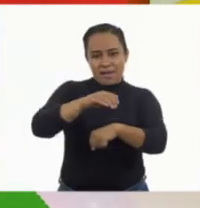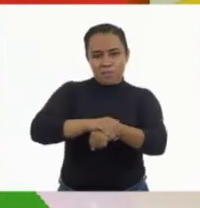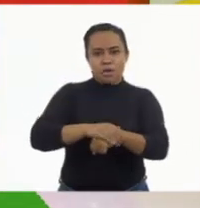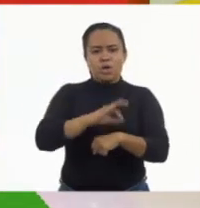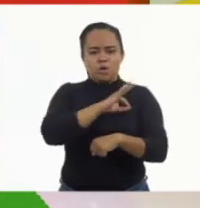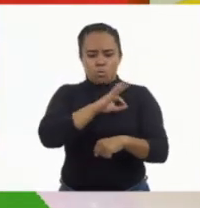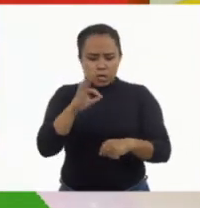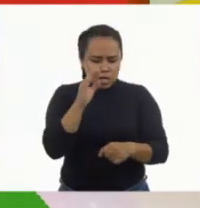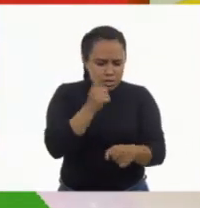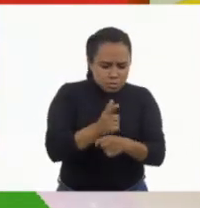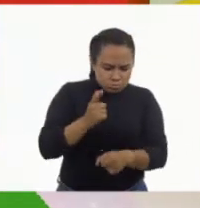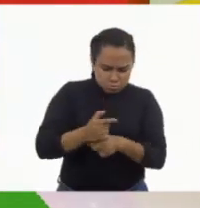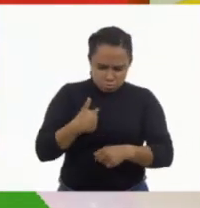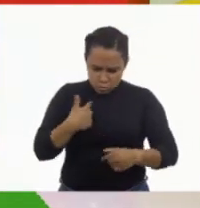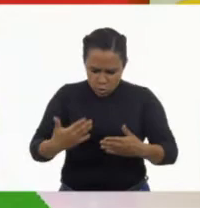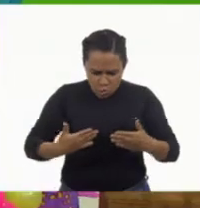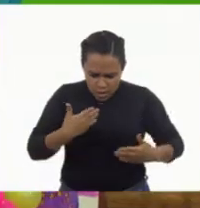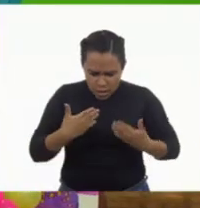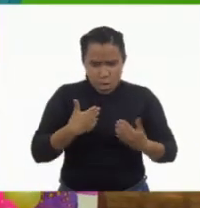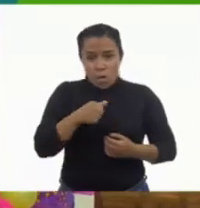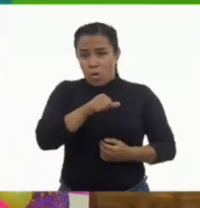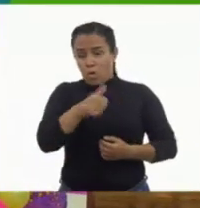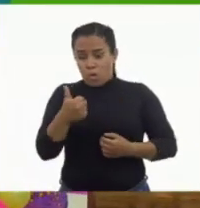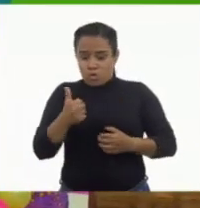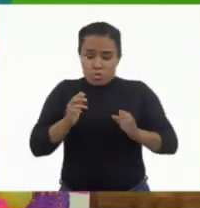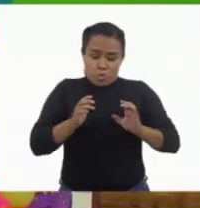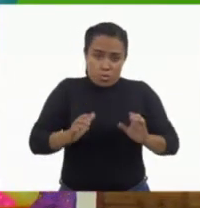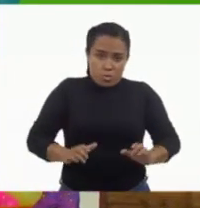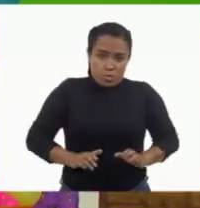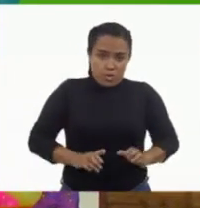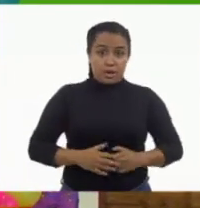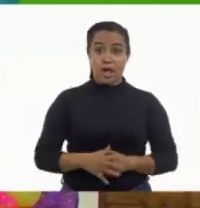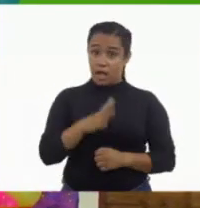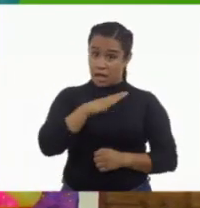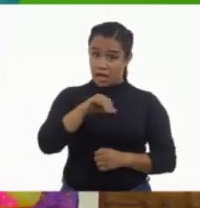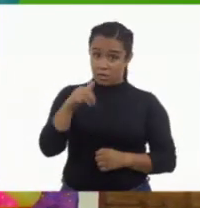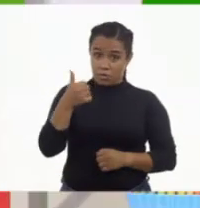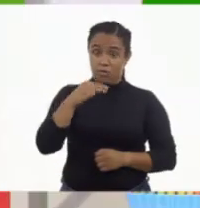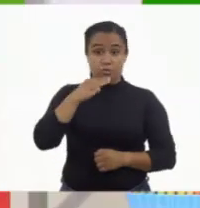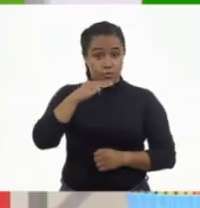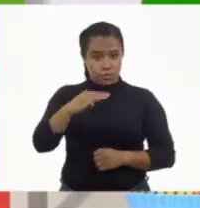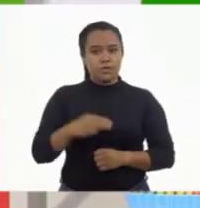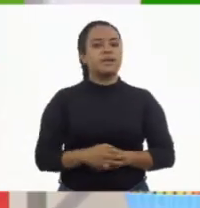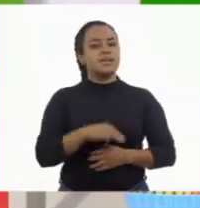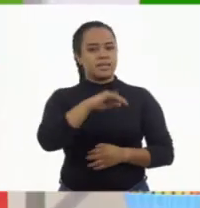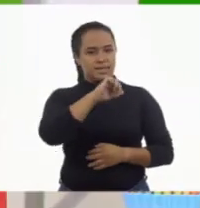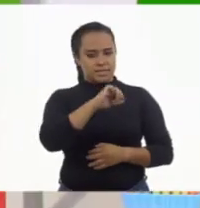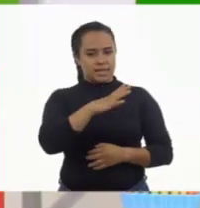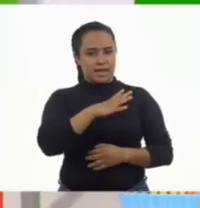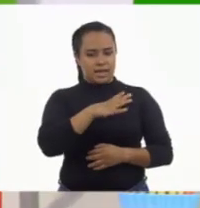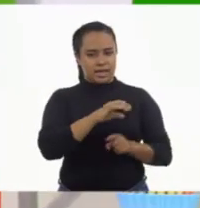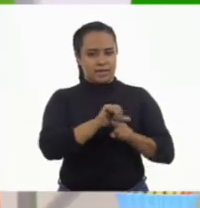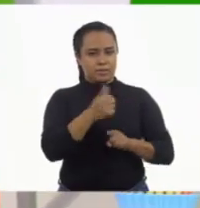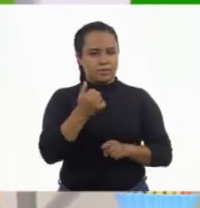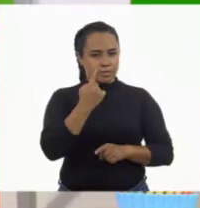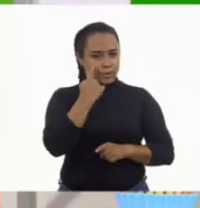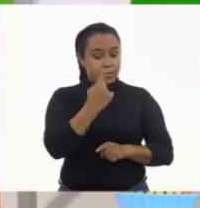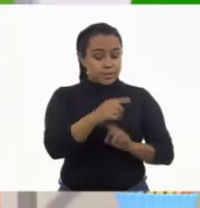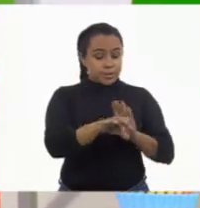pueden localizar su alegría en otra parte. ¿Hay algún otro comentario? Sí, vamos a ver lo que dice